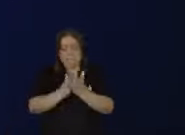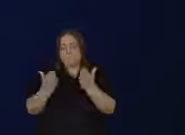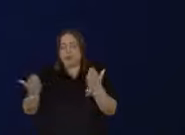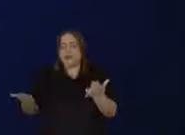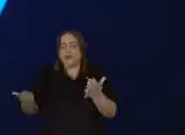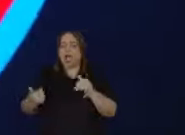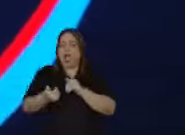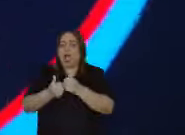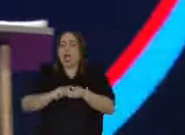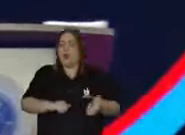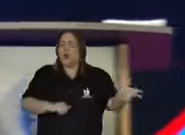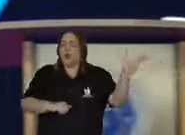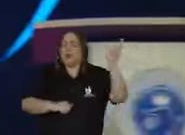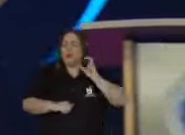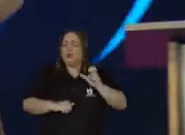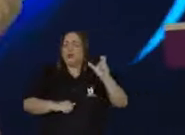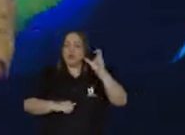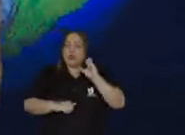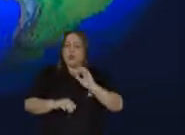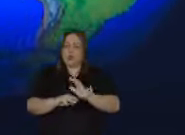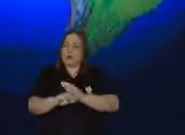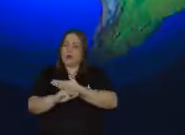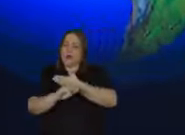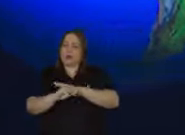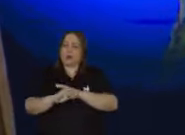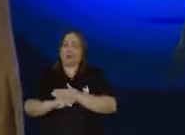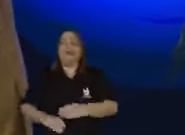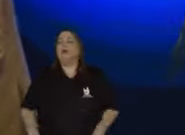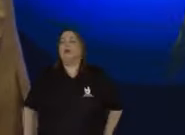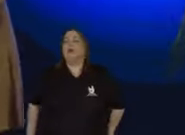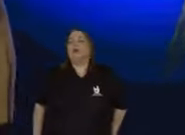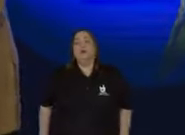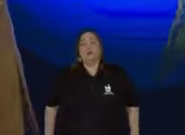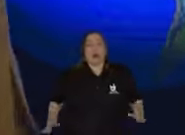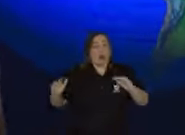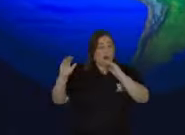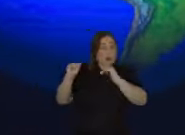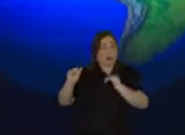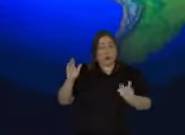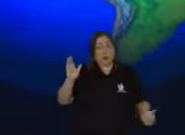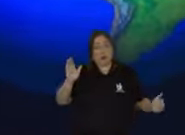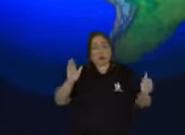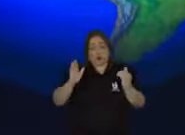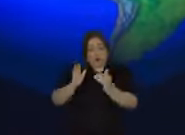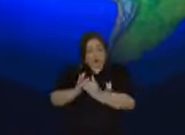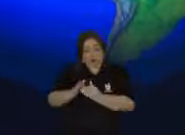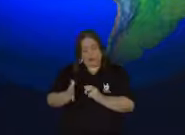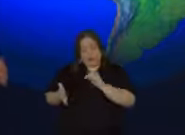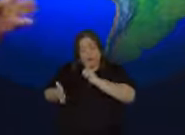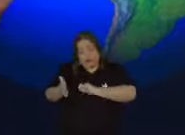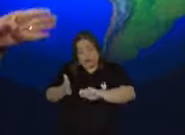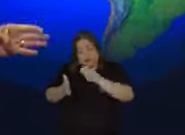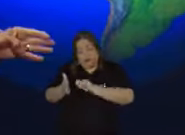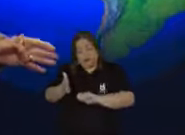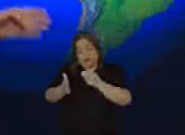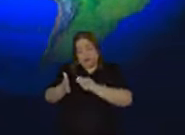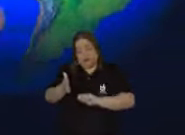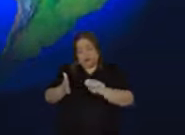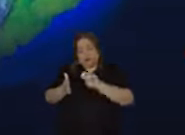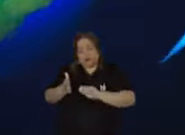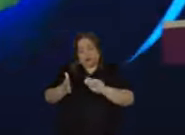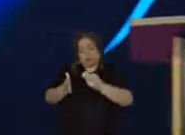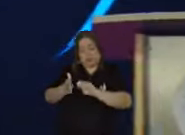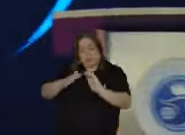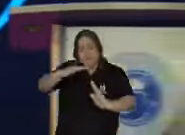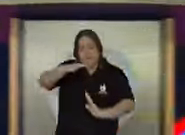Creo que sería maravilloso que volvamos a componer y a cantar himnos, canciones de todos los ritmos basados en